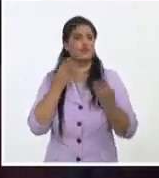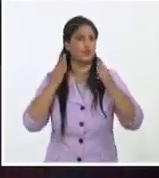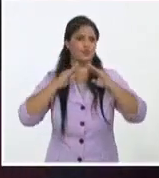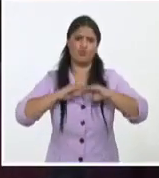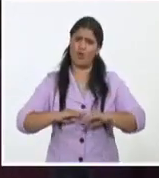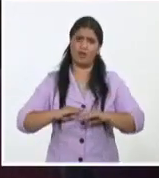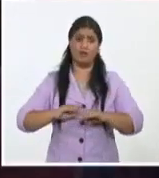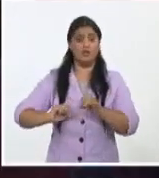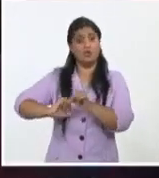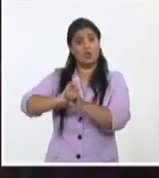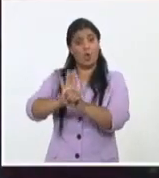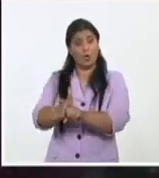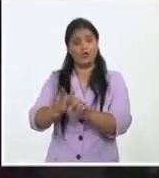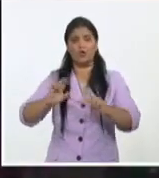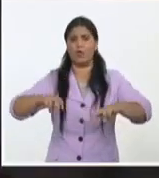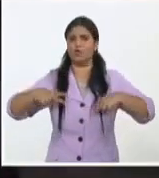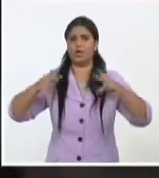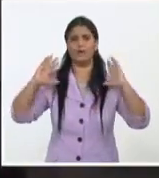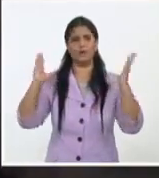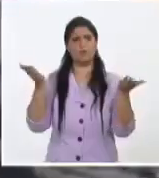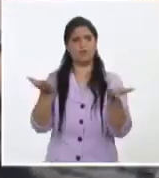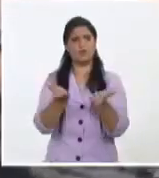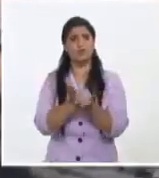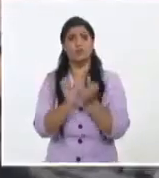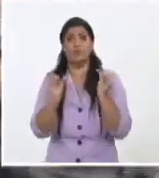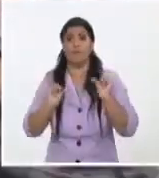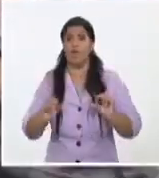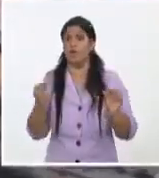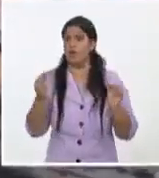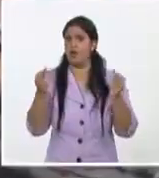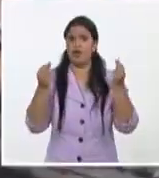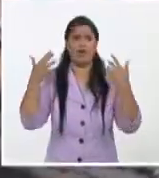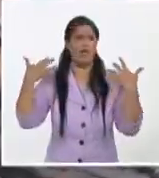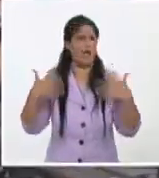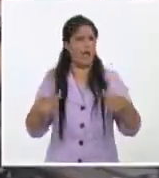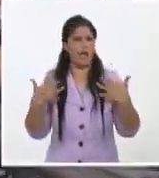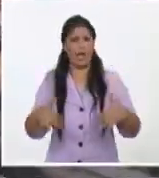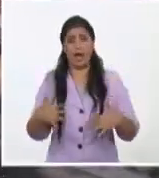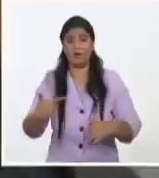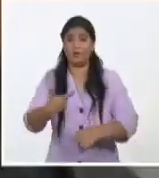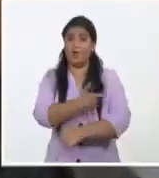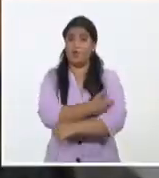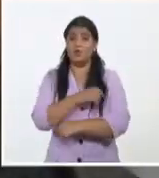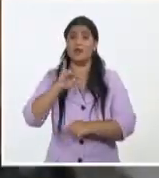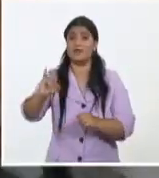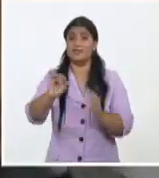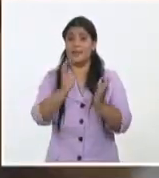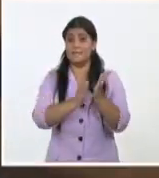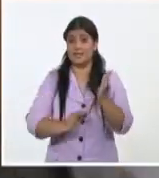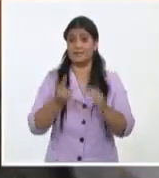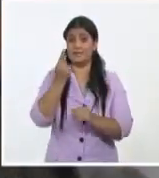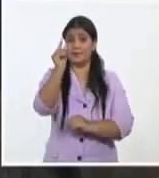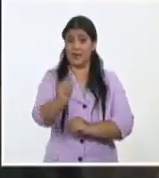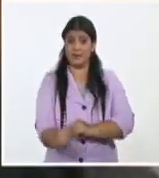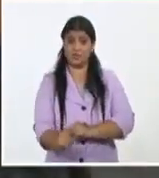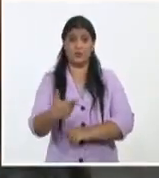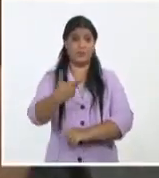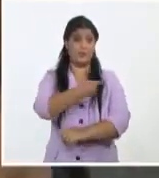La COVID-19 vuelve a poner al descubierto el costo humano de la desigualdad. A 6 meses de la primera persona vacunada en el